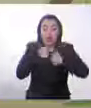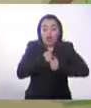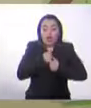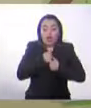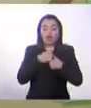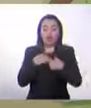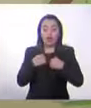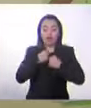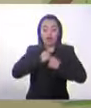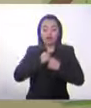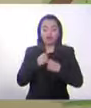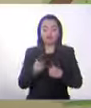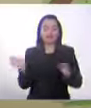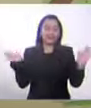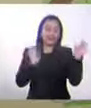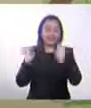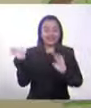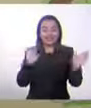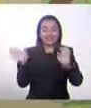manglar. ¡Chao!